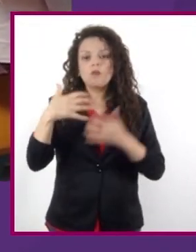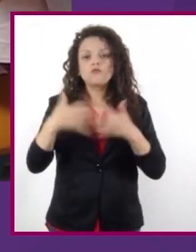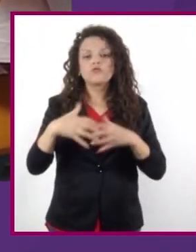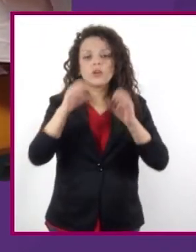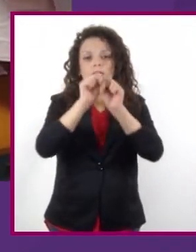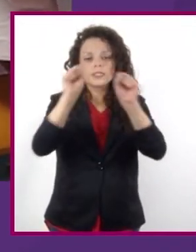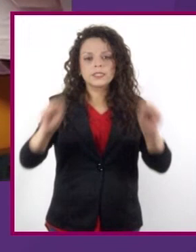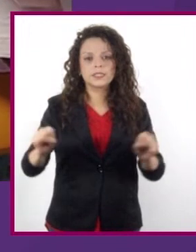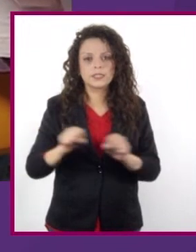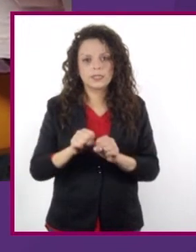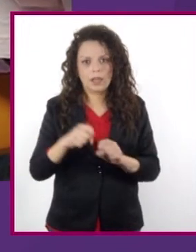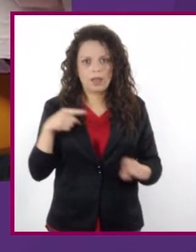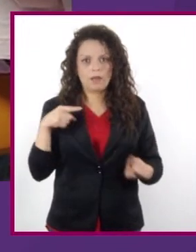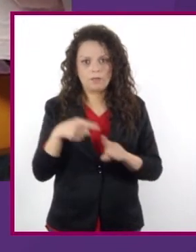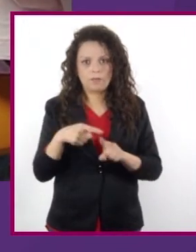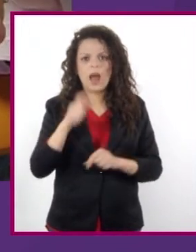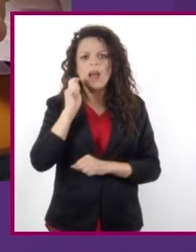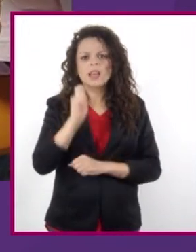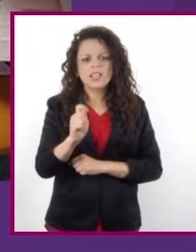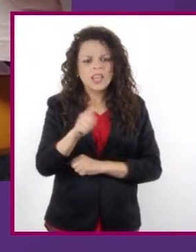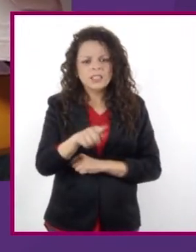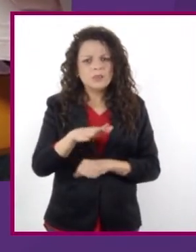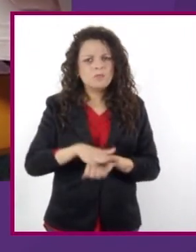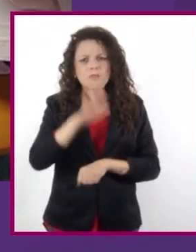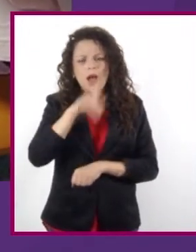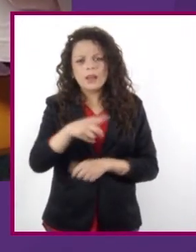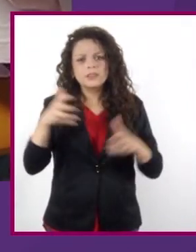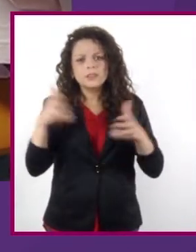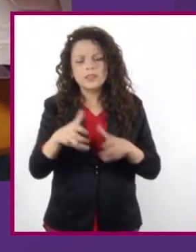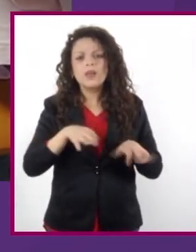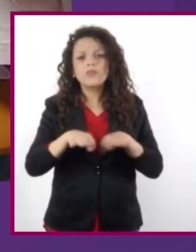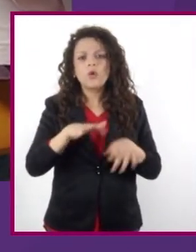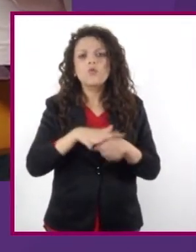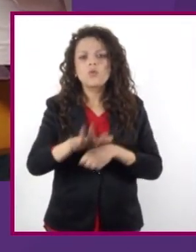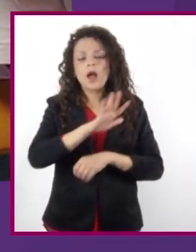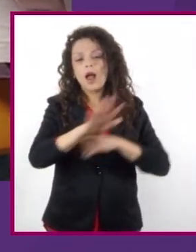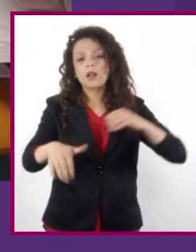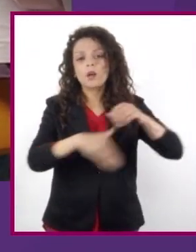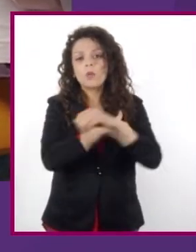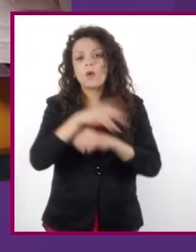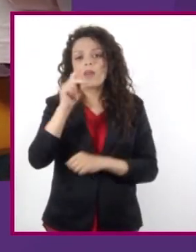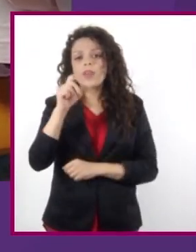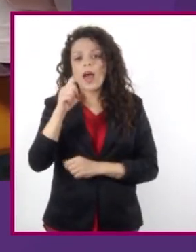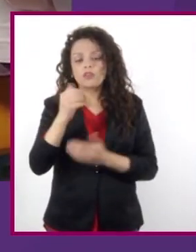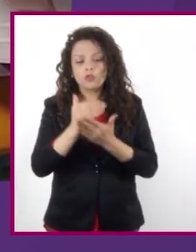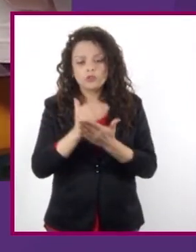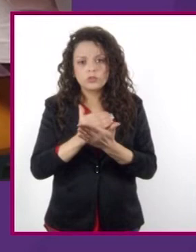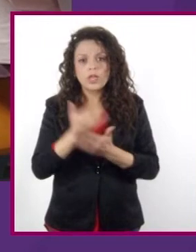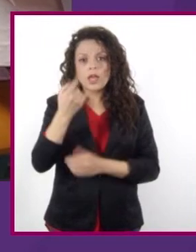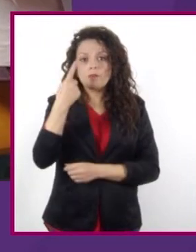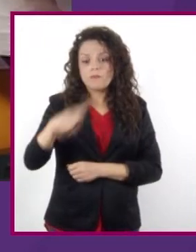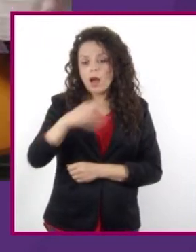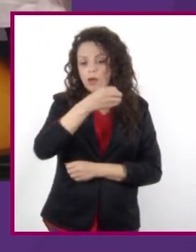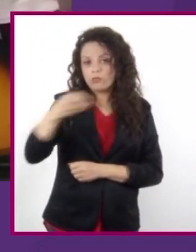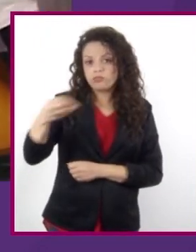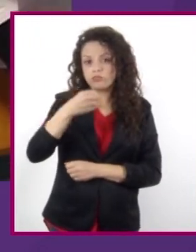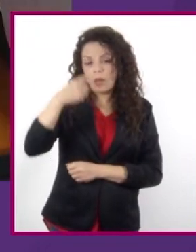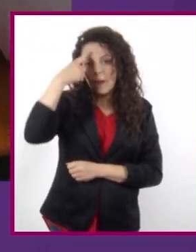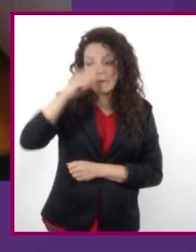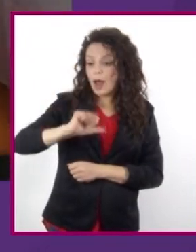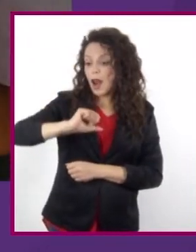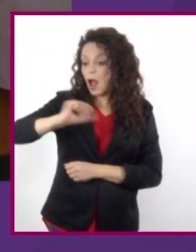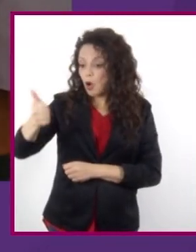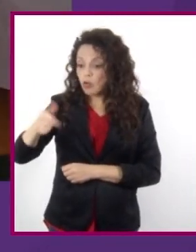función principal es almacenar accesos directos de datos e instrucciones para que puedan ser ejecutados por otros